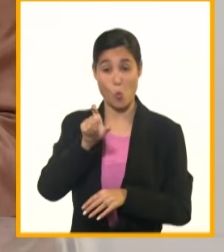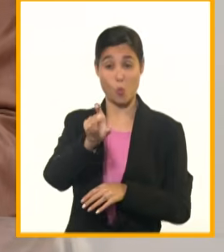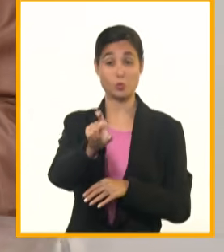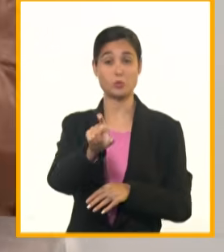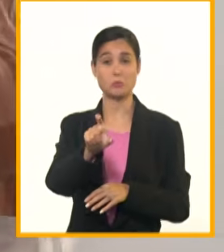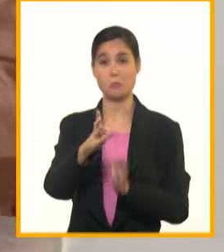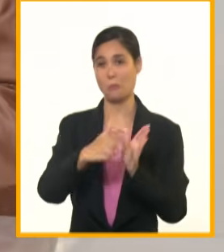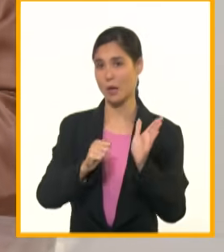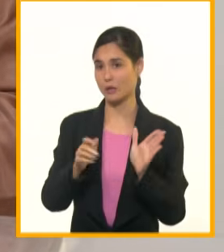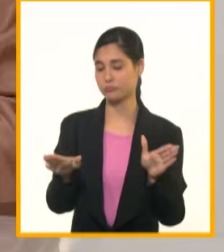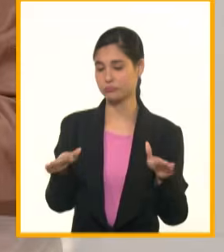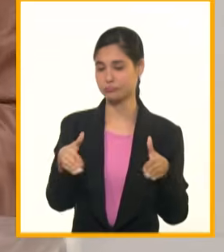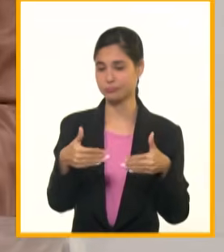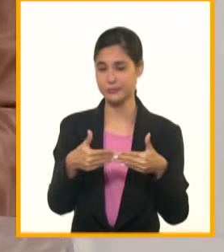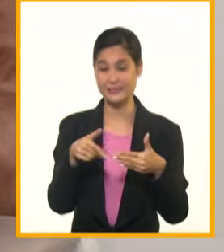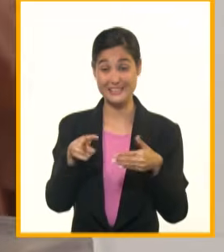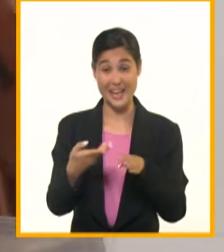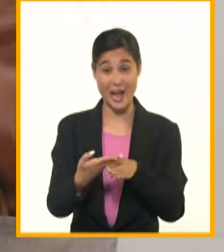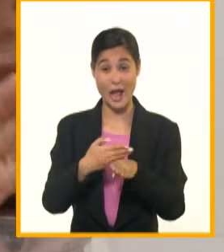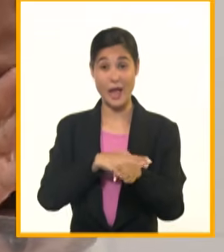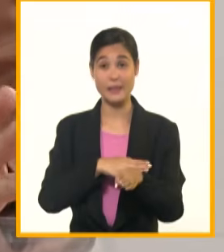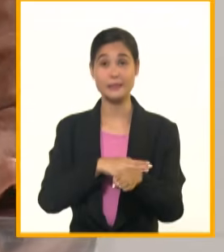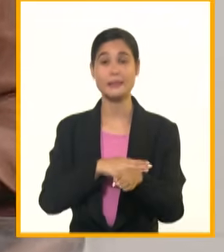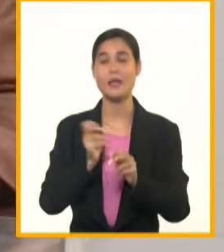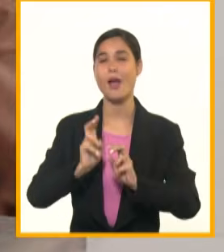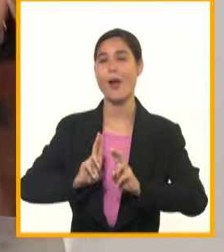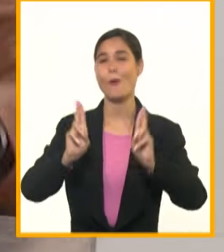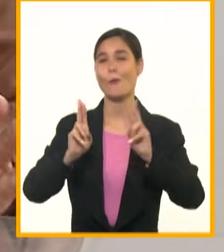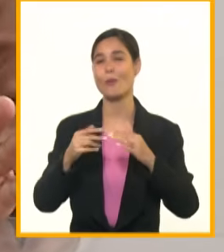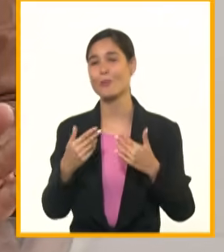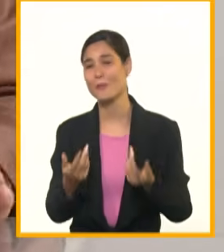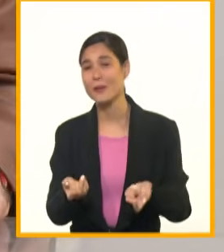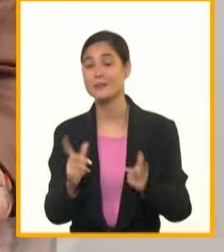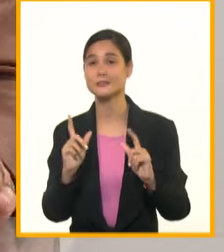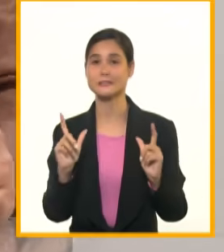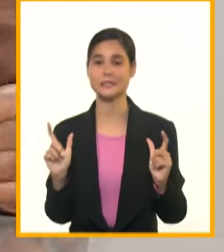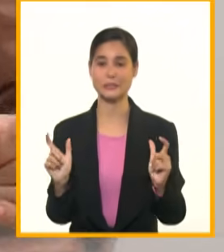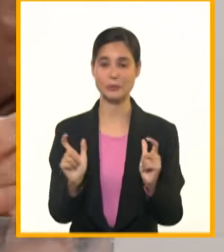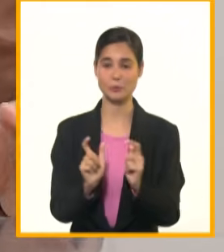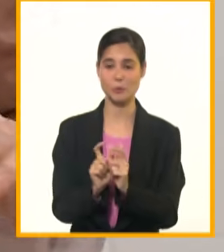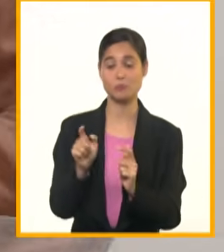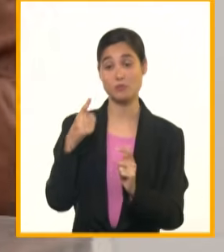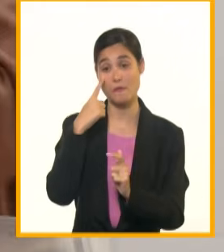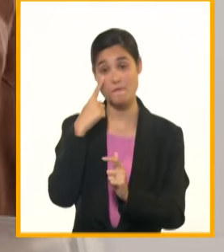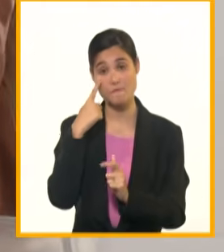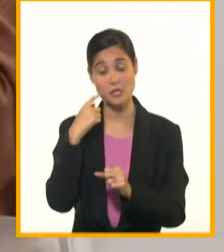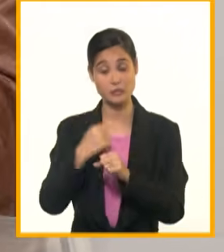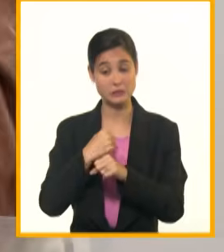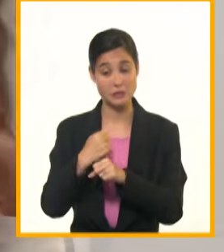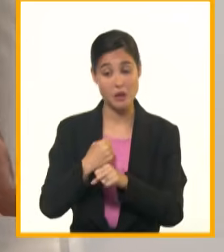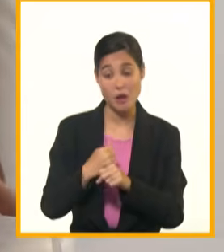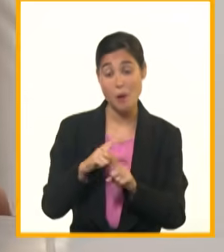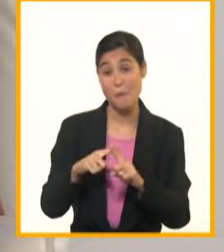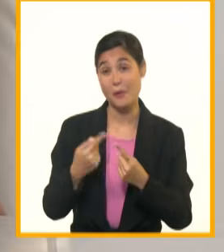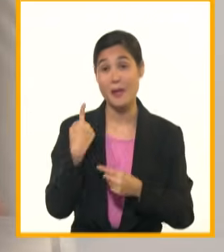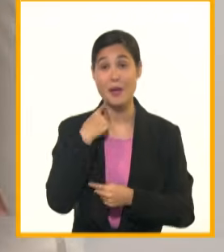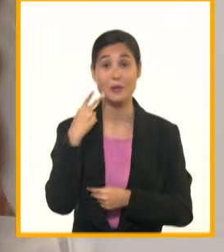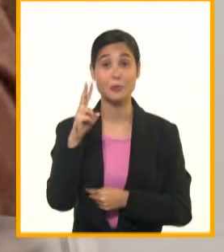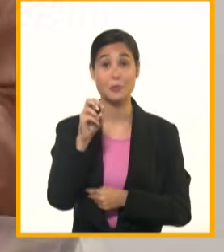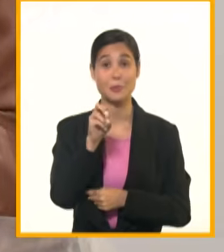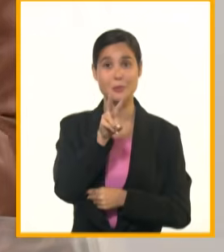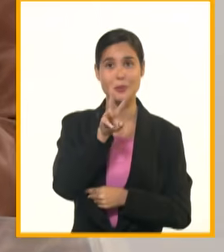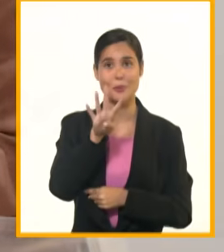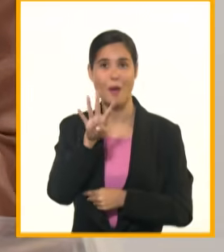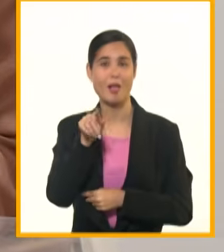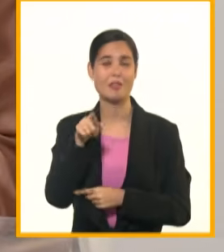de trabajo para atender, cuando aquello le pusimos el déficit, para atender el déficit, porque la provincia estaba deficitaria. Aunque la provincia se planificó